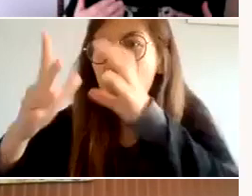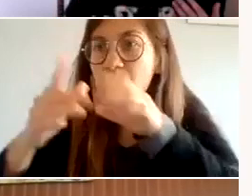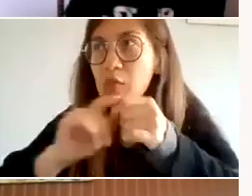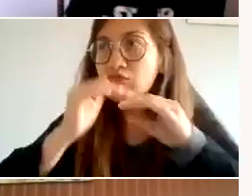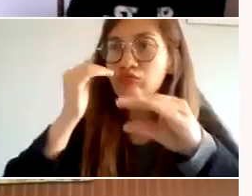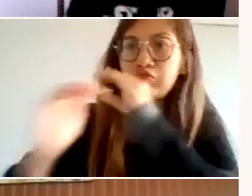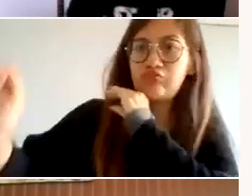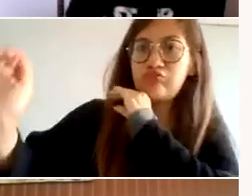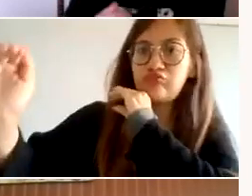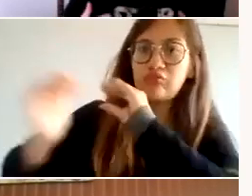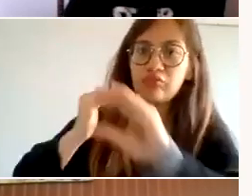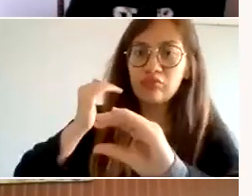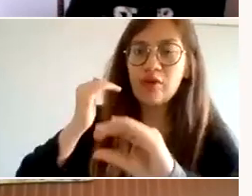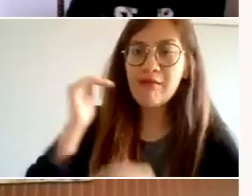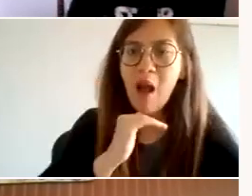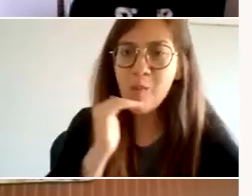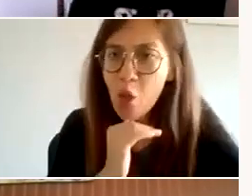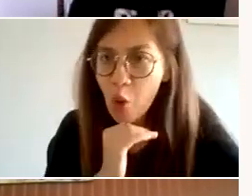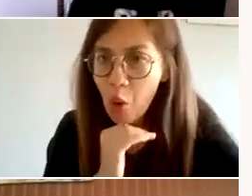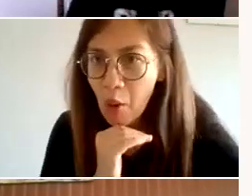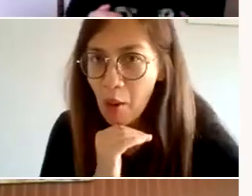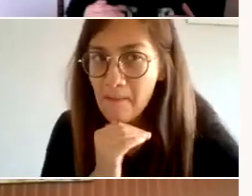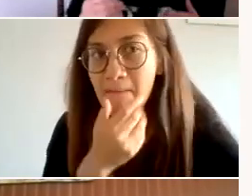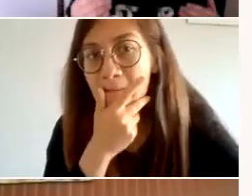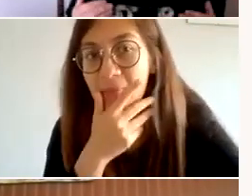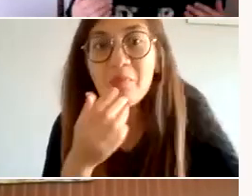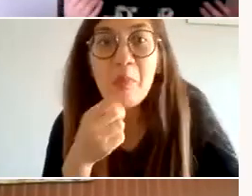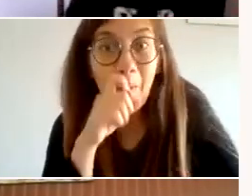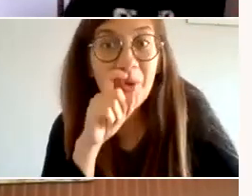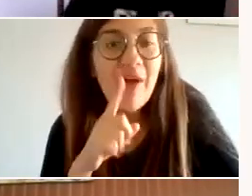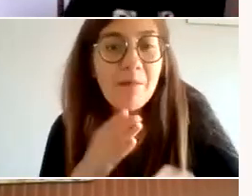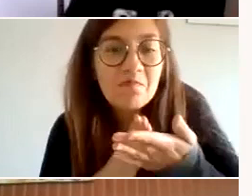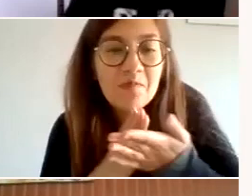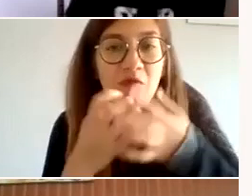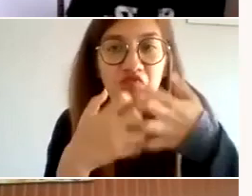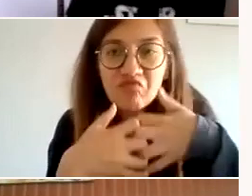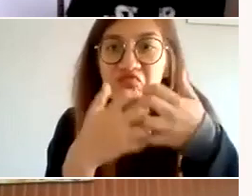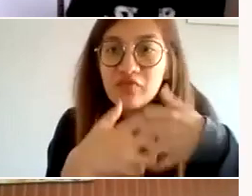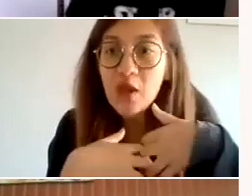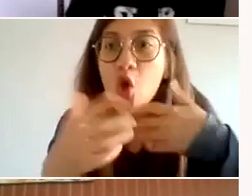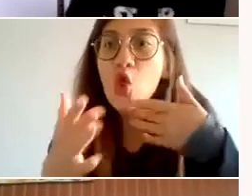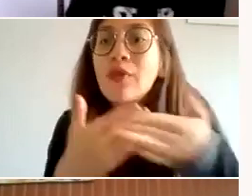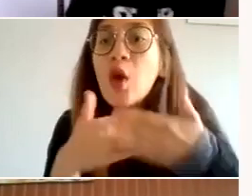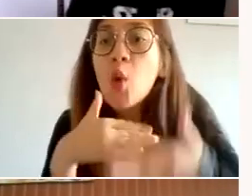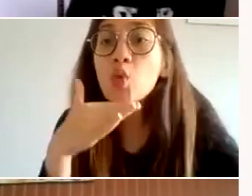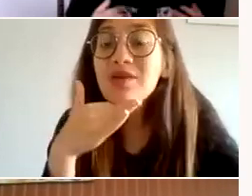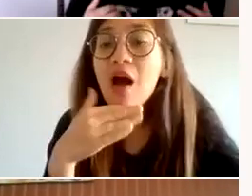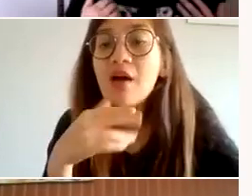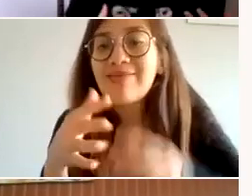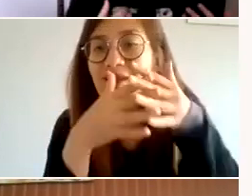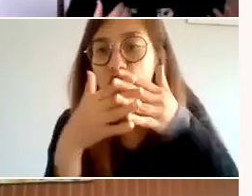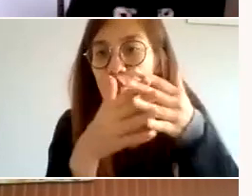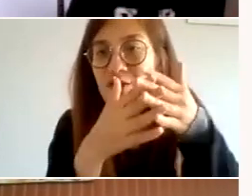fue evolucionando. Primero se utilizó para, como ya les comentaba, para temas militares sobre todo. En Estados Unidos se